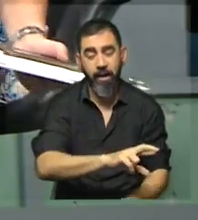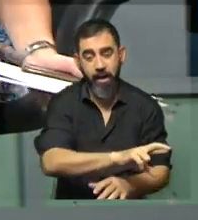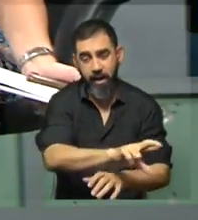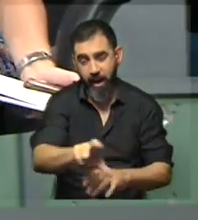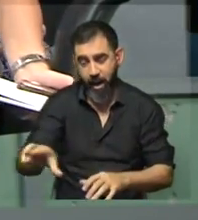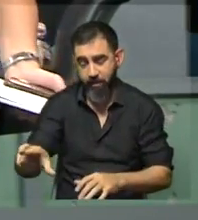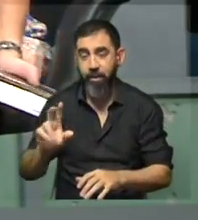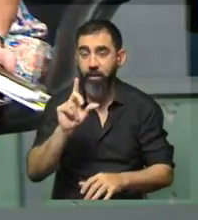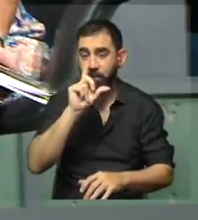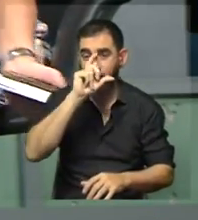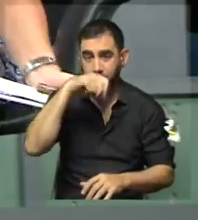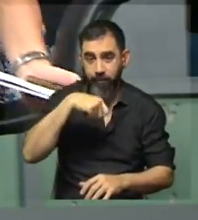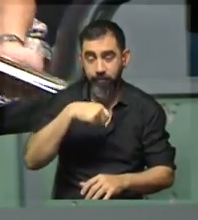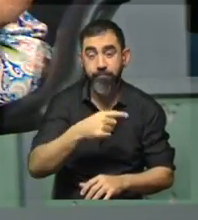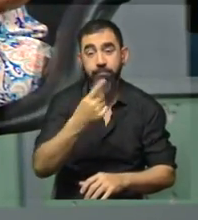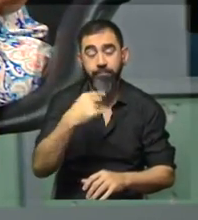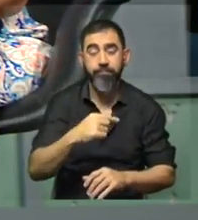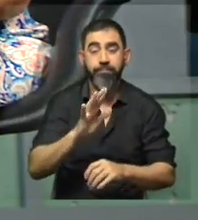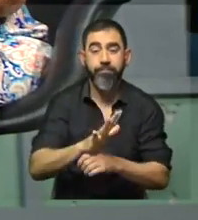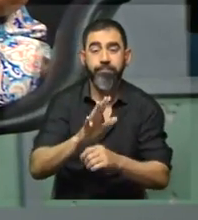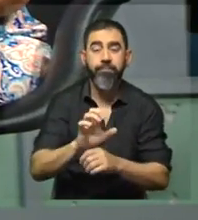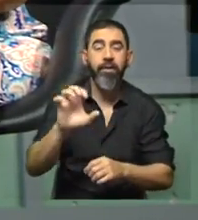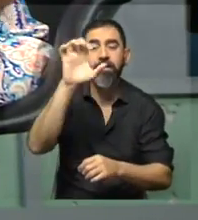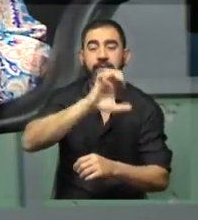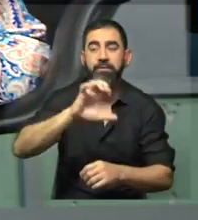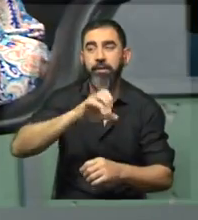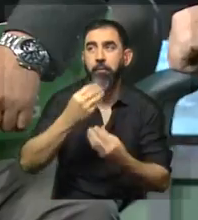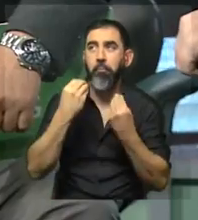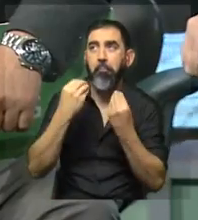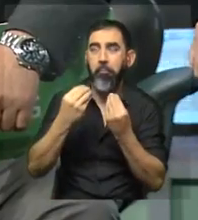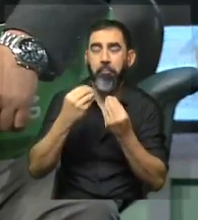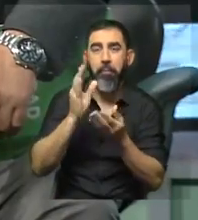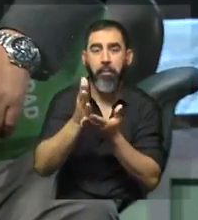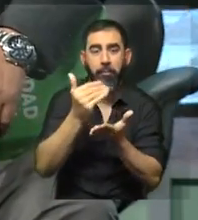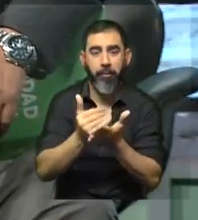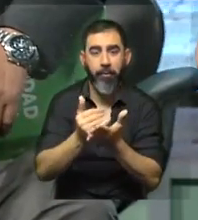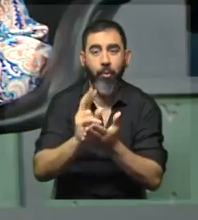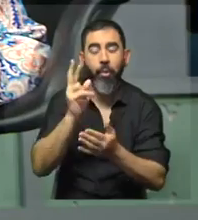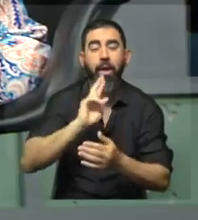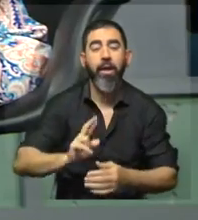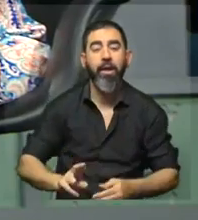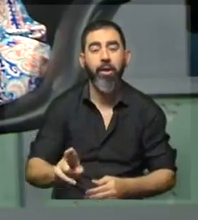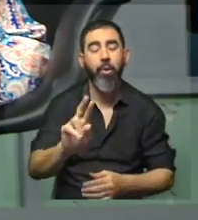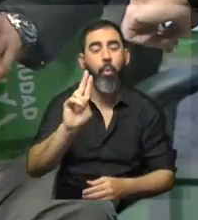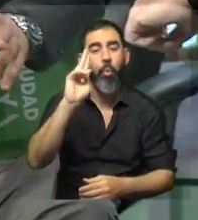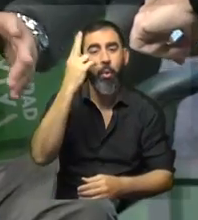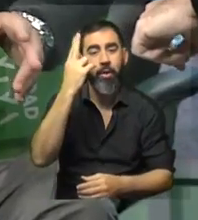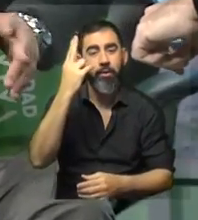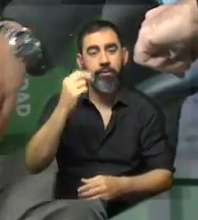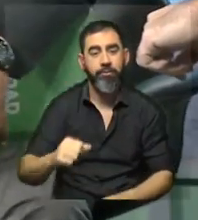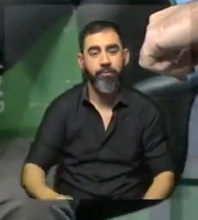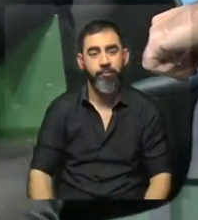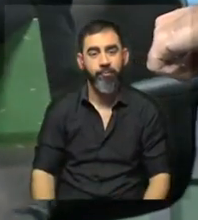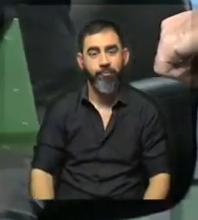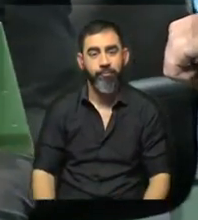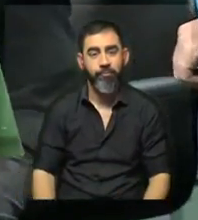es Montevideo, pero anda a decir, es el cerro de no sé cuántos. Sí. Está bien, también. Uruguay es el río Uruguay. No, sí. Uruguay es el río